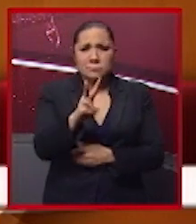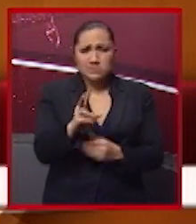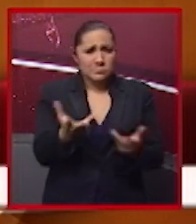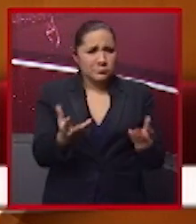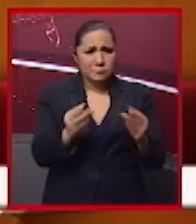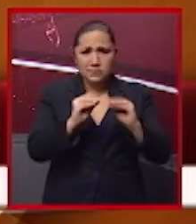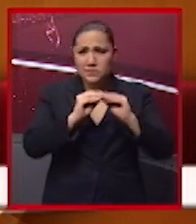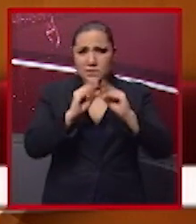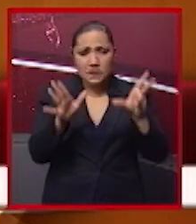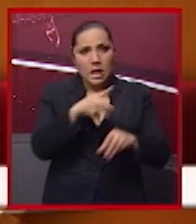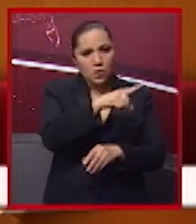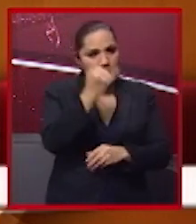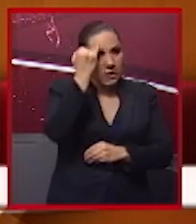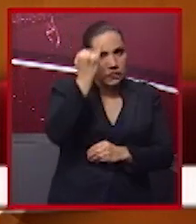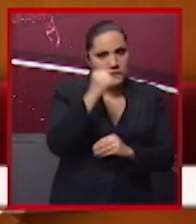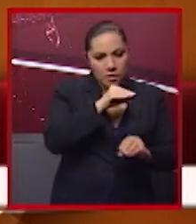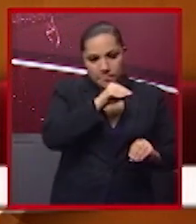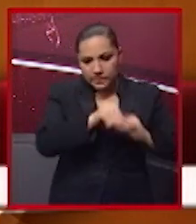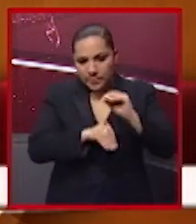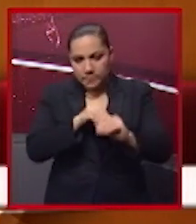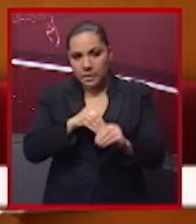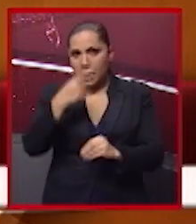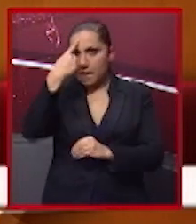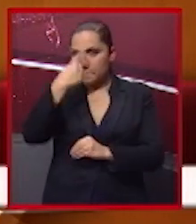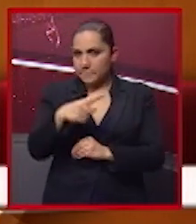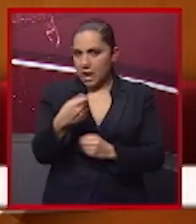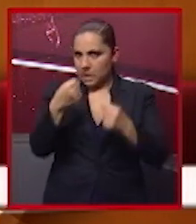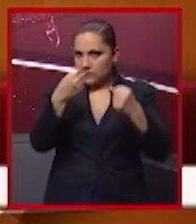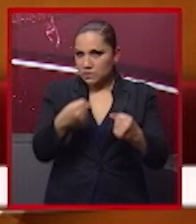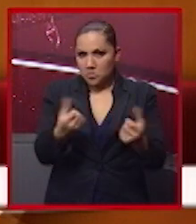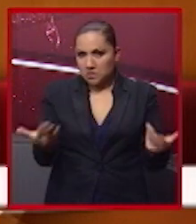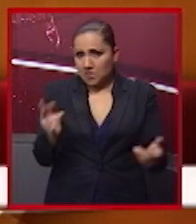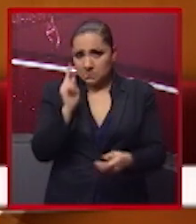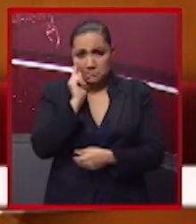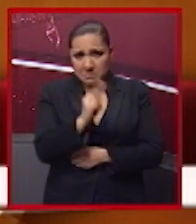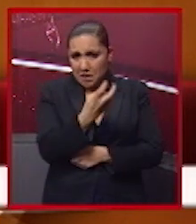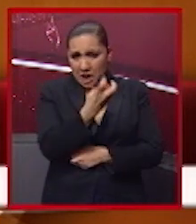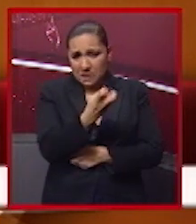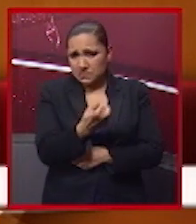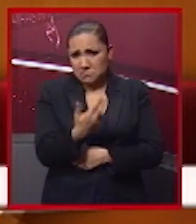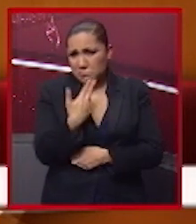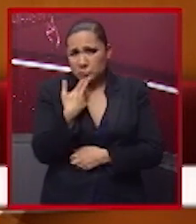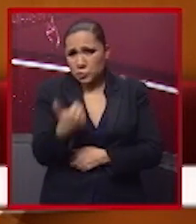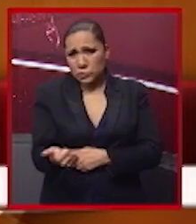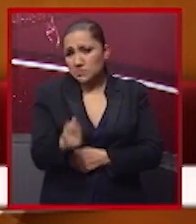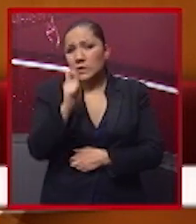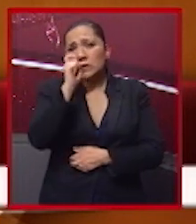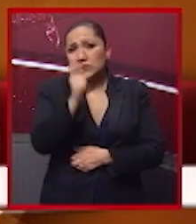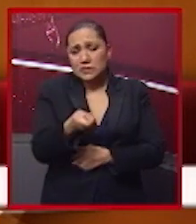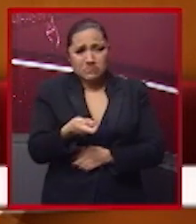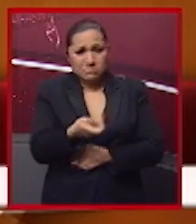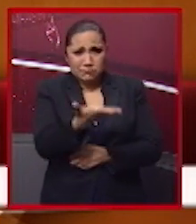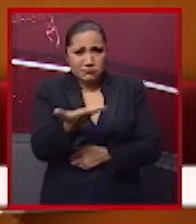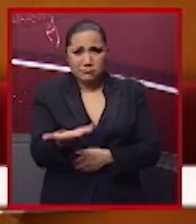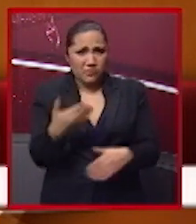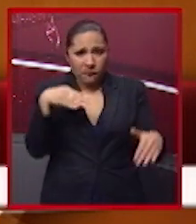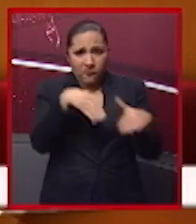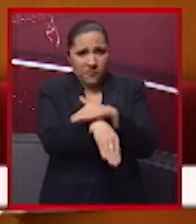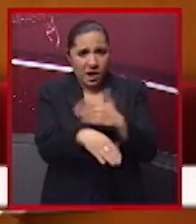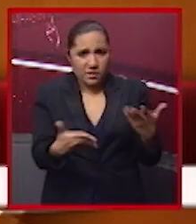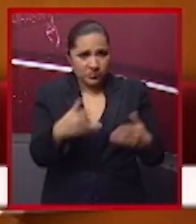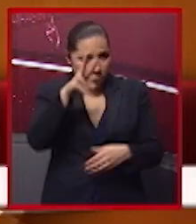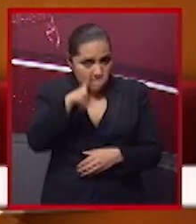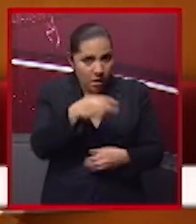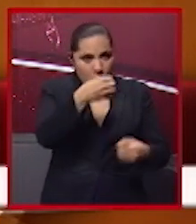modelo y de la estrategia en materia de seguridad y de procuración de justicia